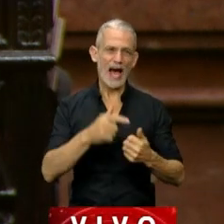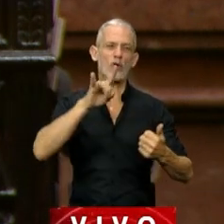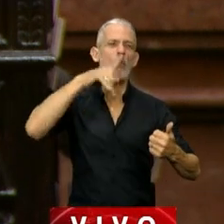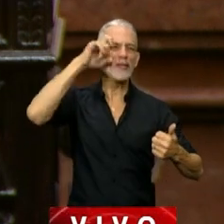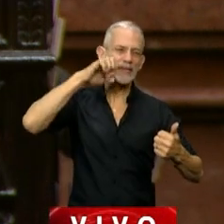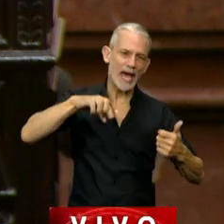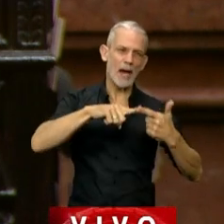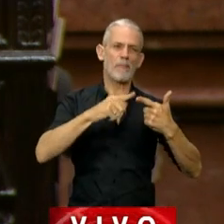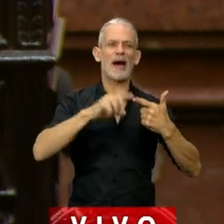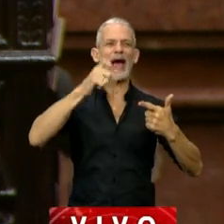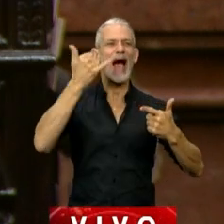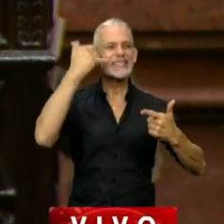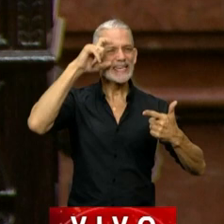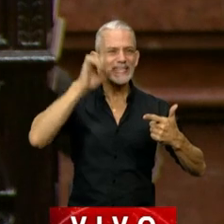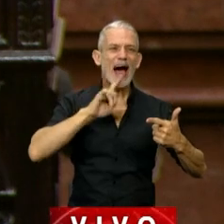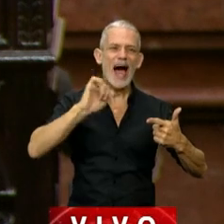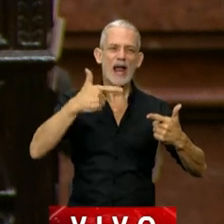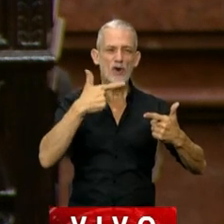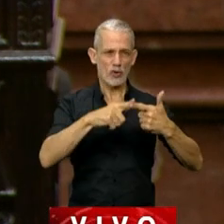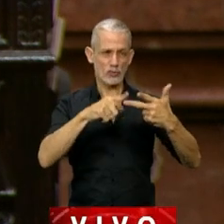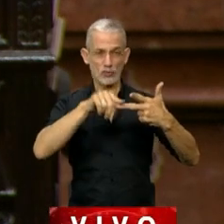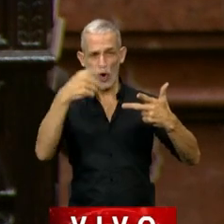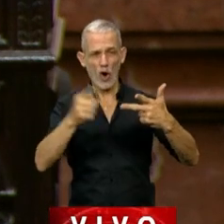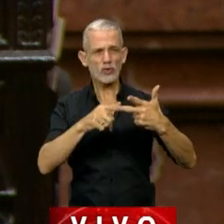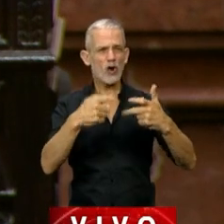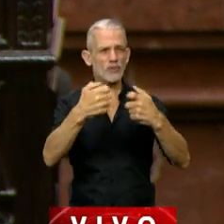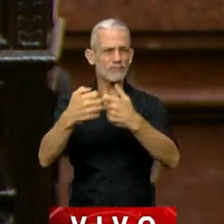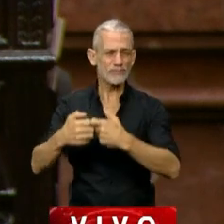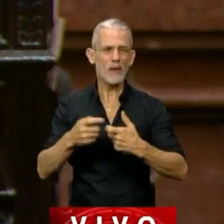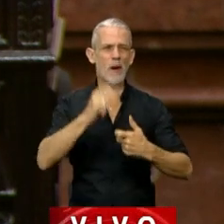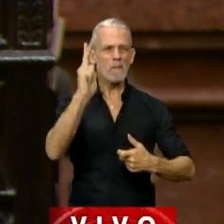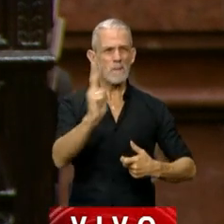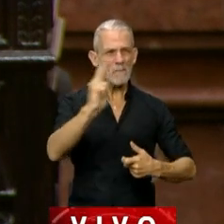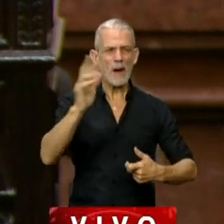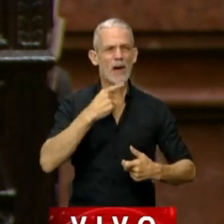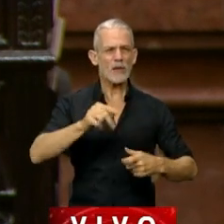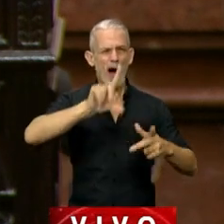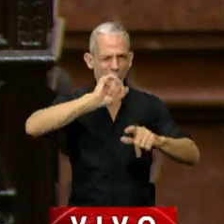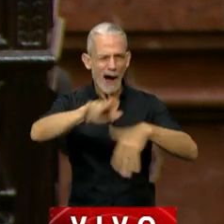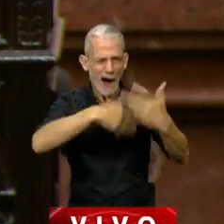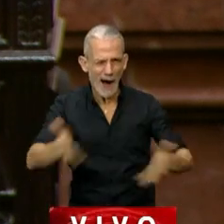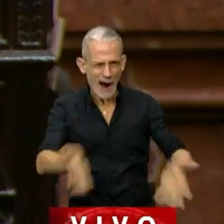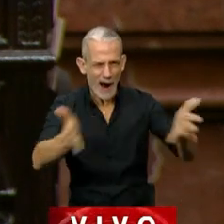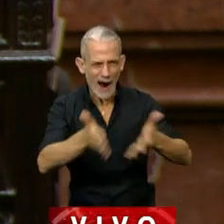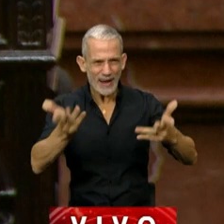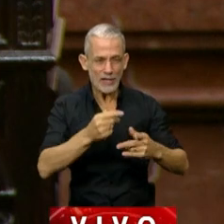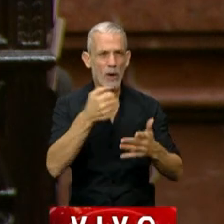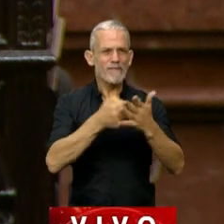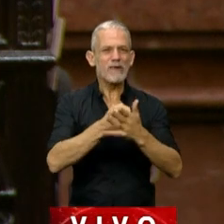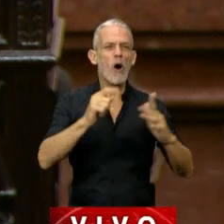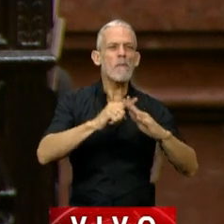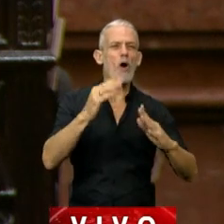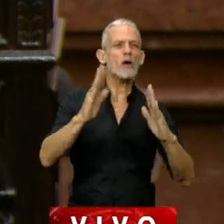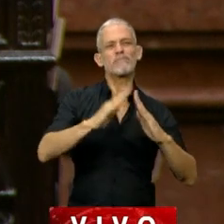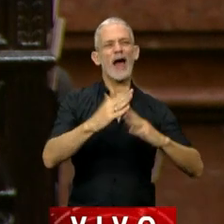UTEP, de los Cayetanos, de esos que escuchamos cuando el Papa Francisco dijo hagan lío y luchen por tierra, techo y trabajo.